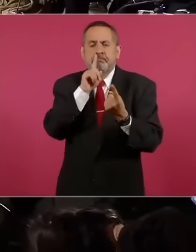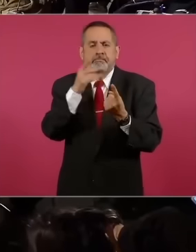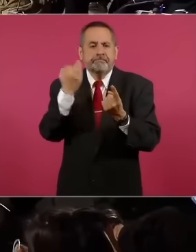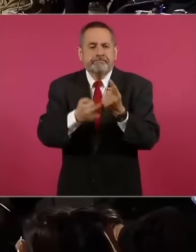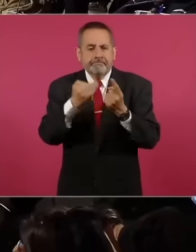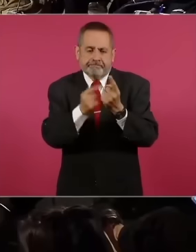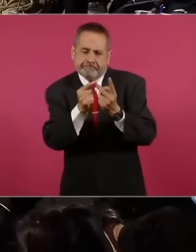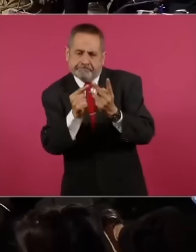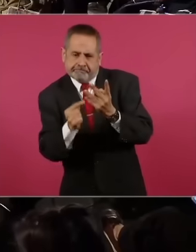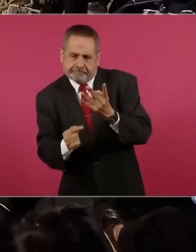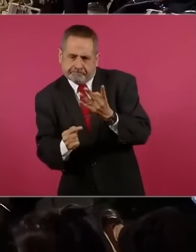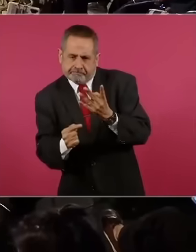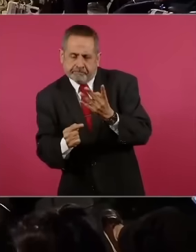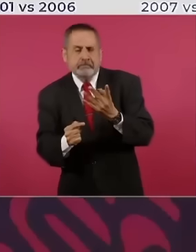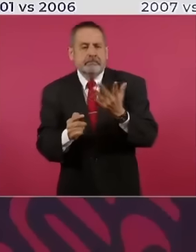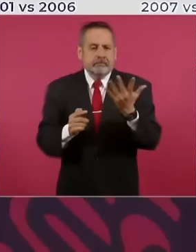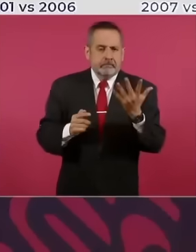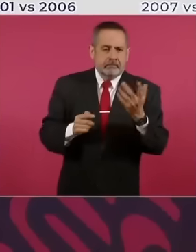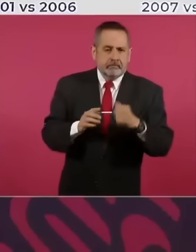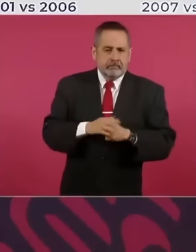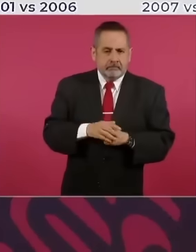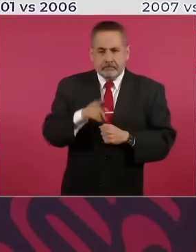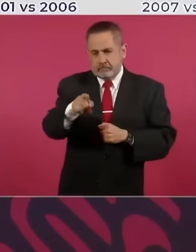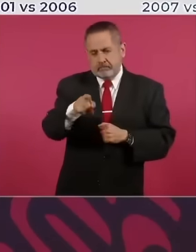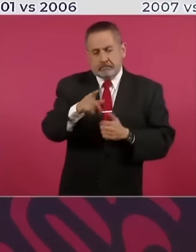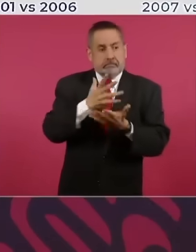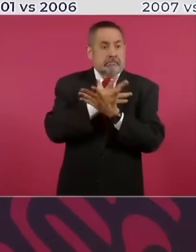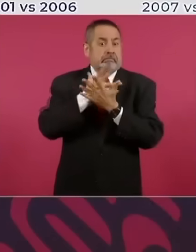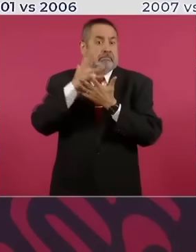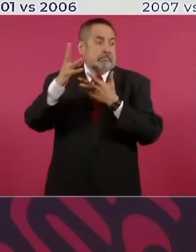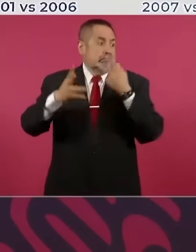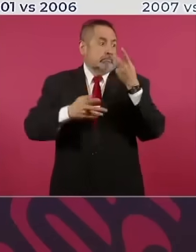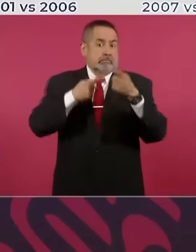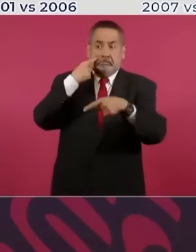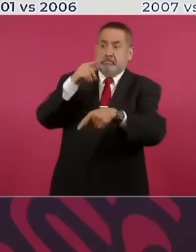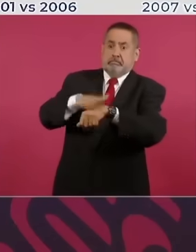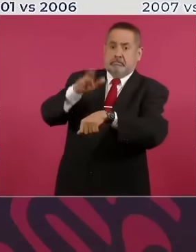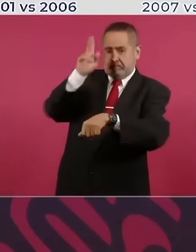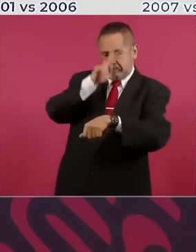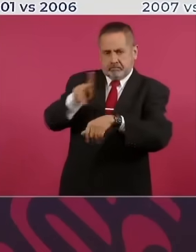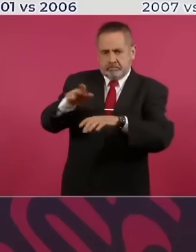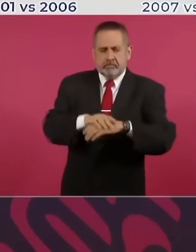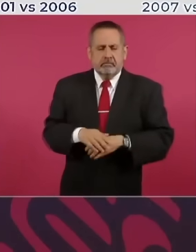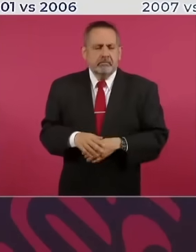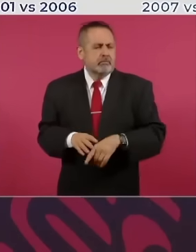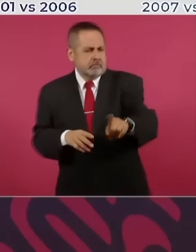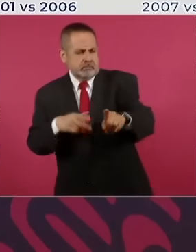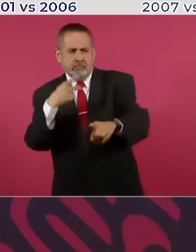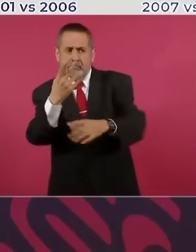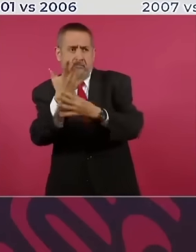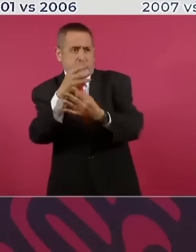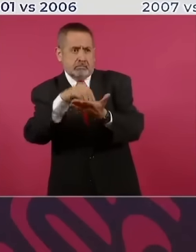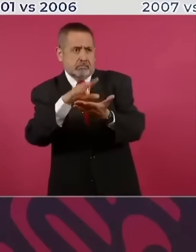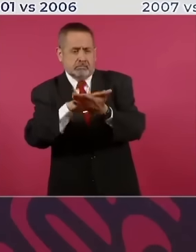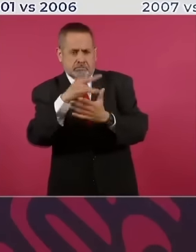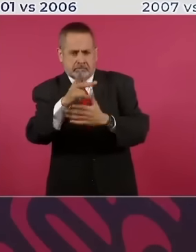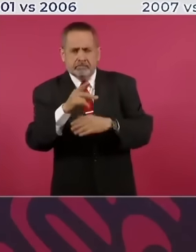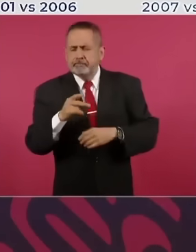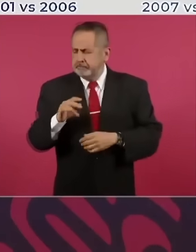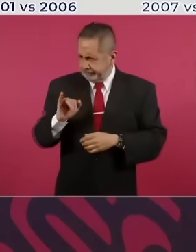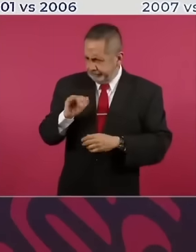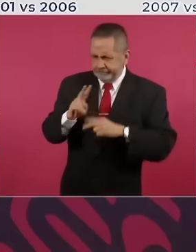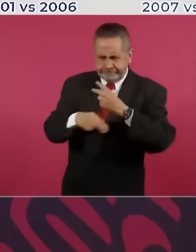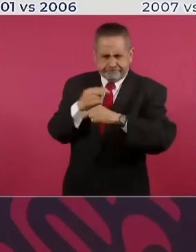entonces sí gana el sensacionalismo. Son sus datos, ¿sí?, señor presidente. Por eso, pero vamos a